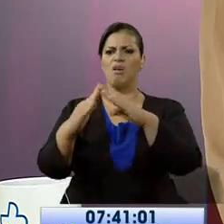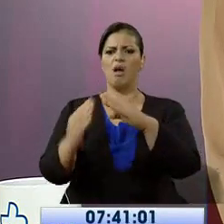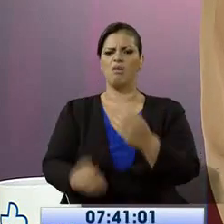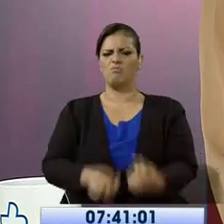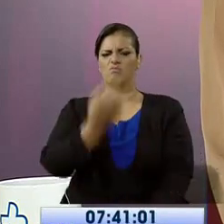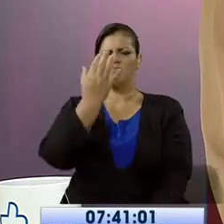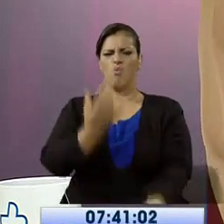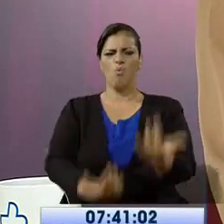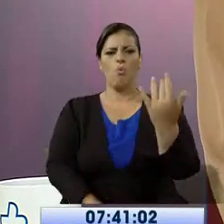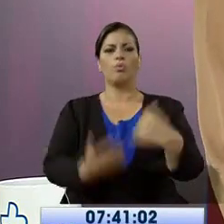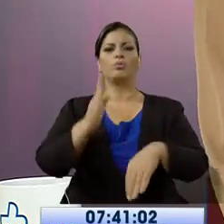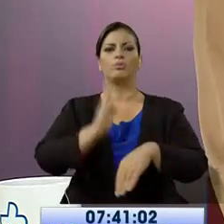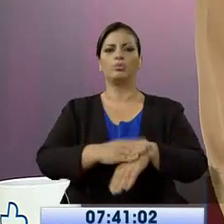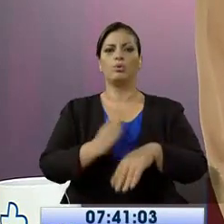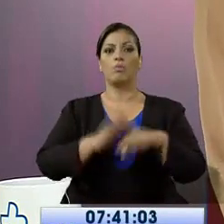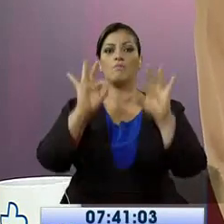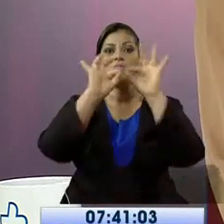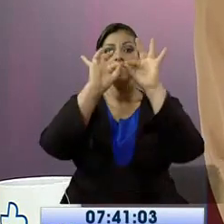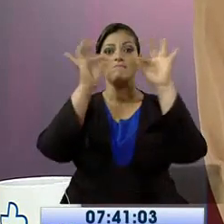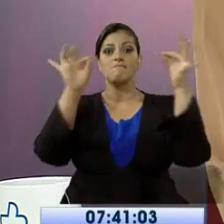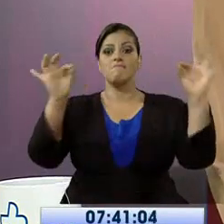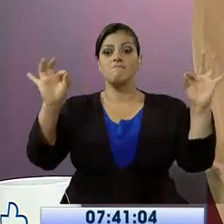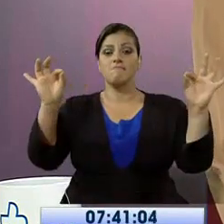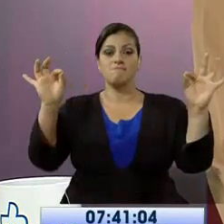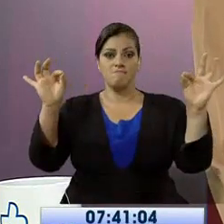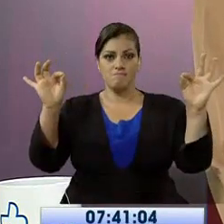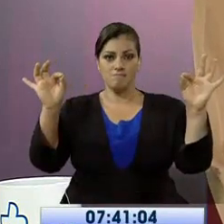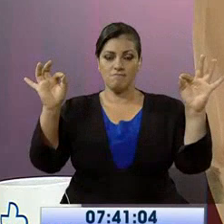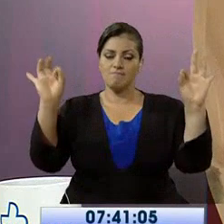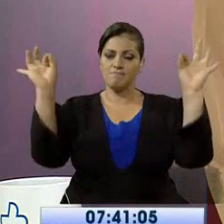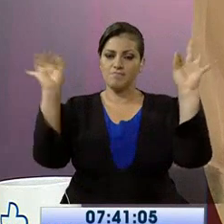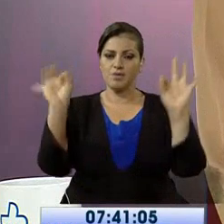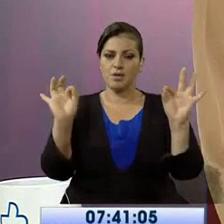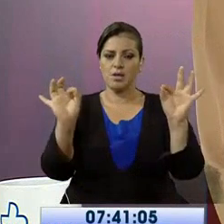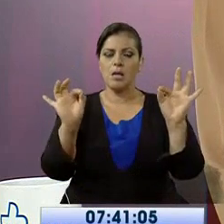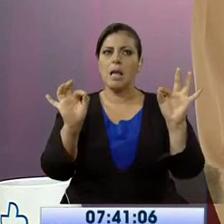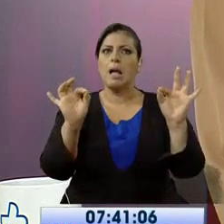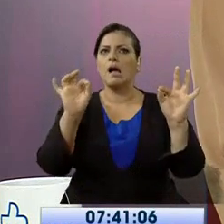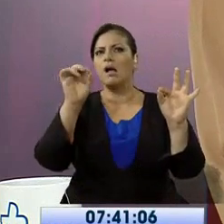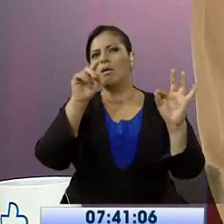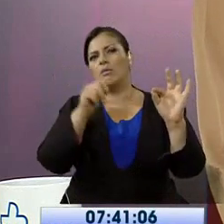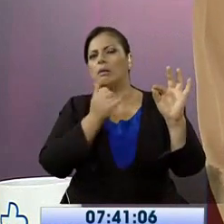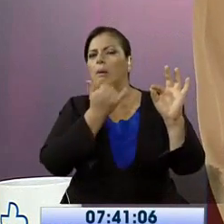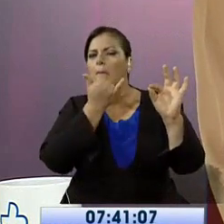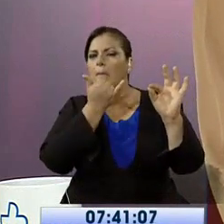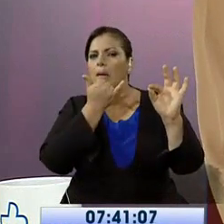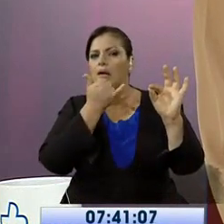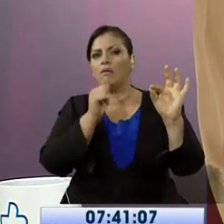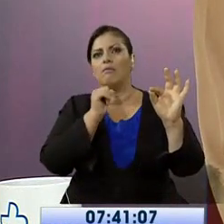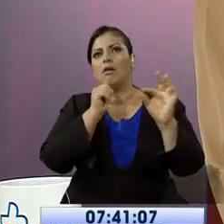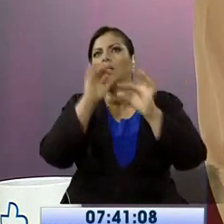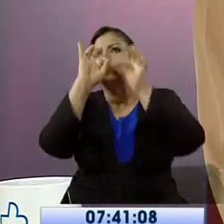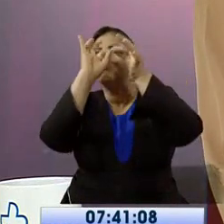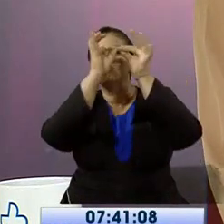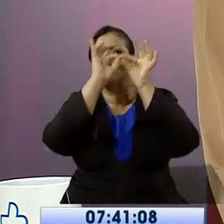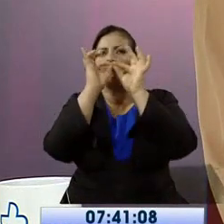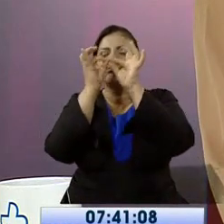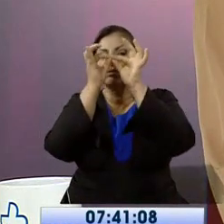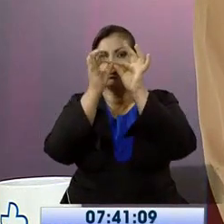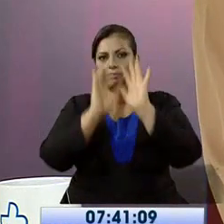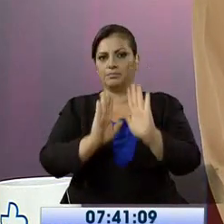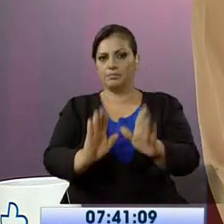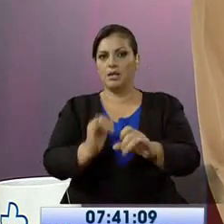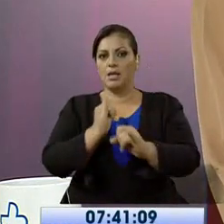a conexiones eléctricas clandestinas y a la falta de precaución de los habitantes. El ingeniero en seguridad industrial